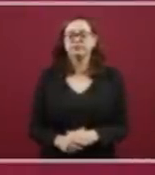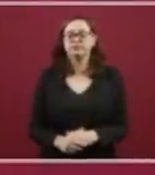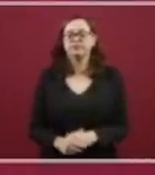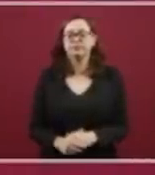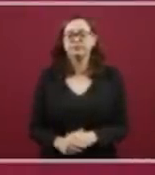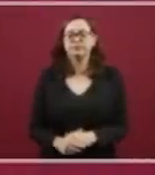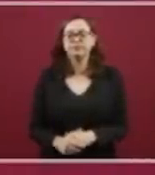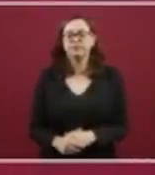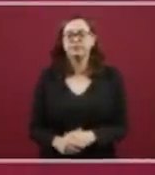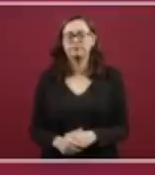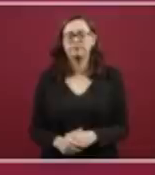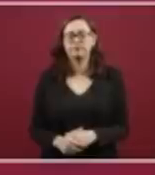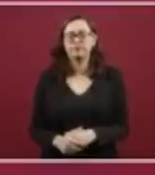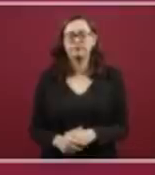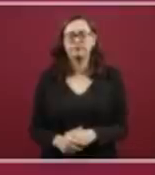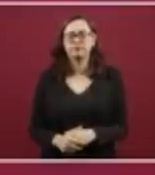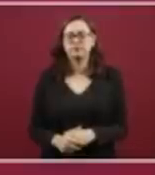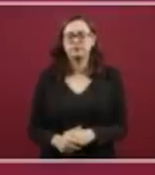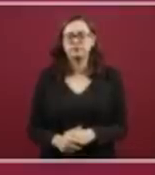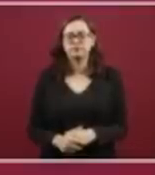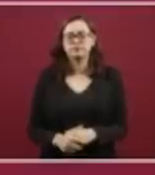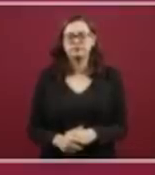quiero también